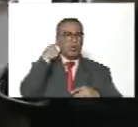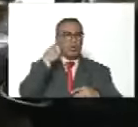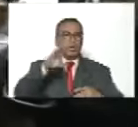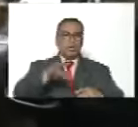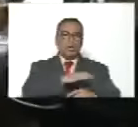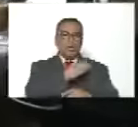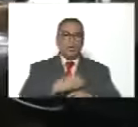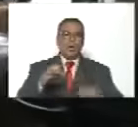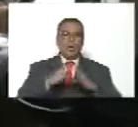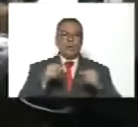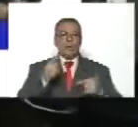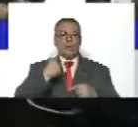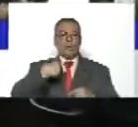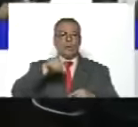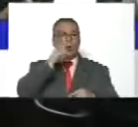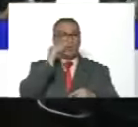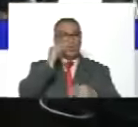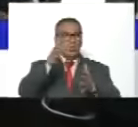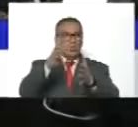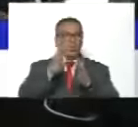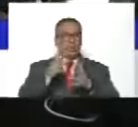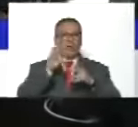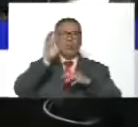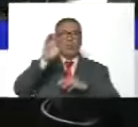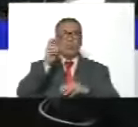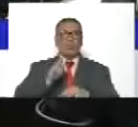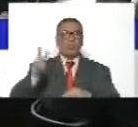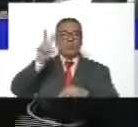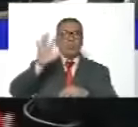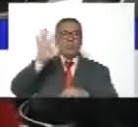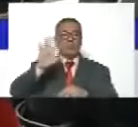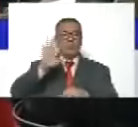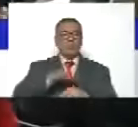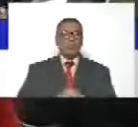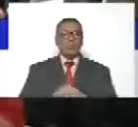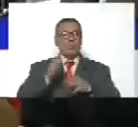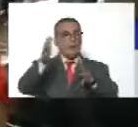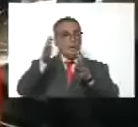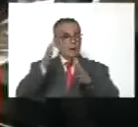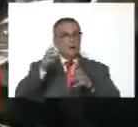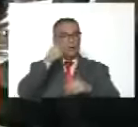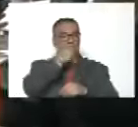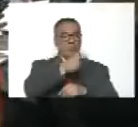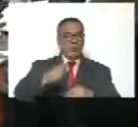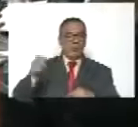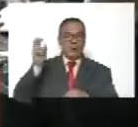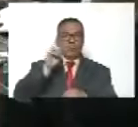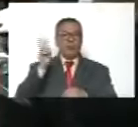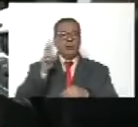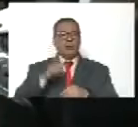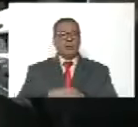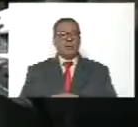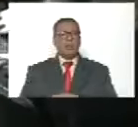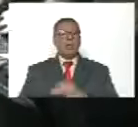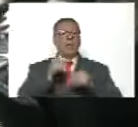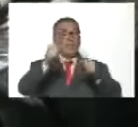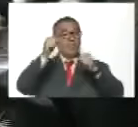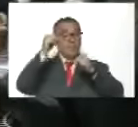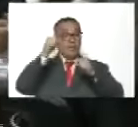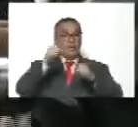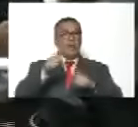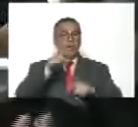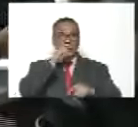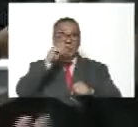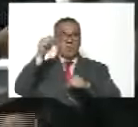canta con todos los hombres. ¡Que viva la patria venezolana! ¡Que viva el pueblo venezolano! ¡Que viva el